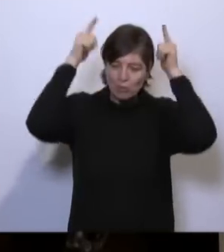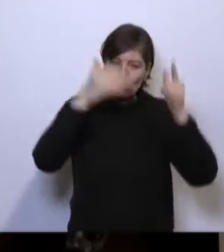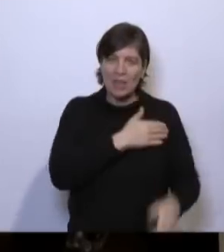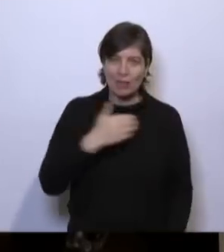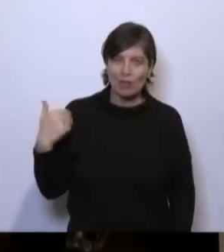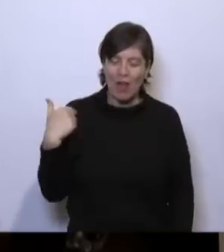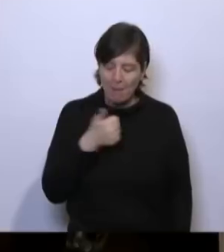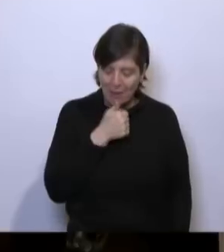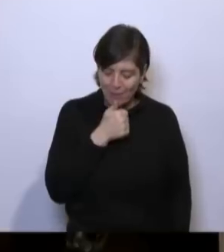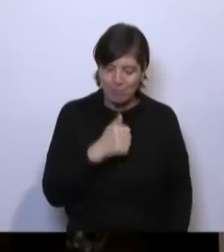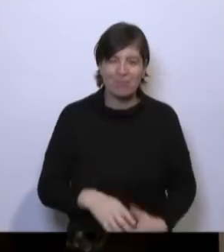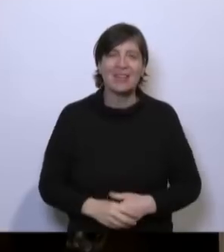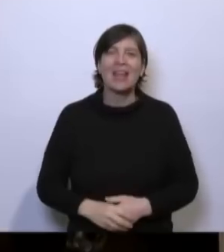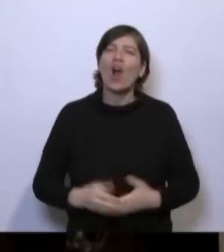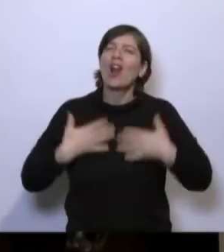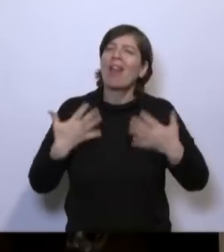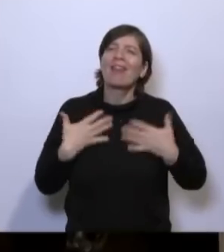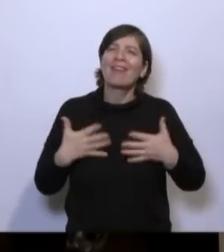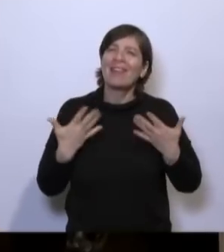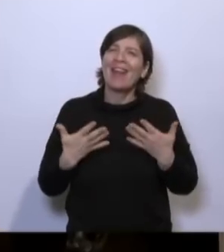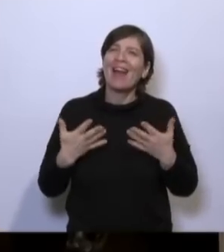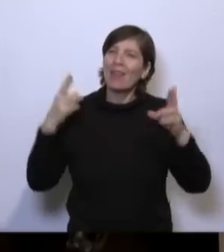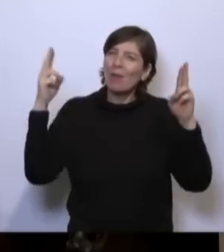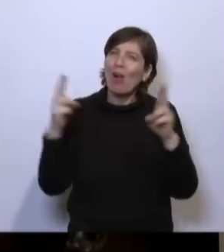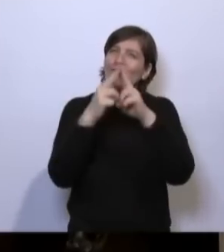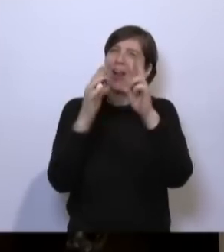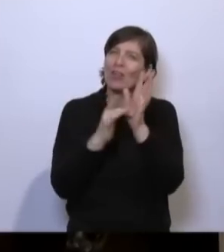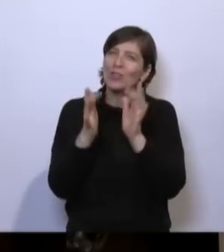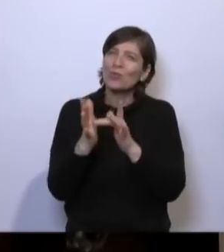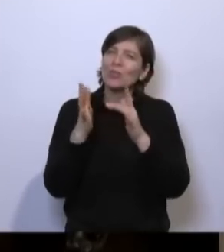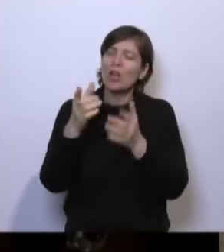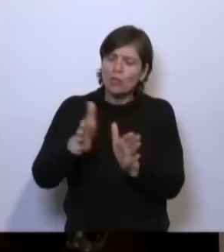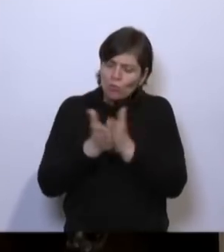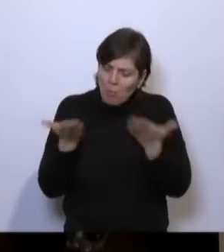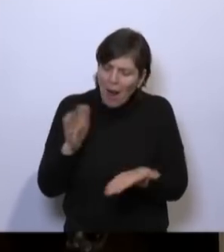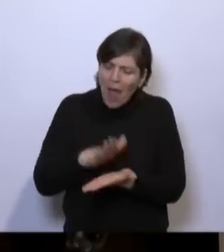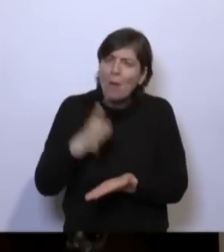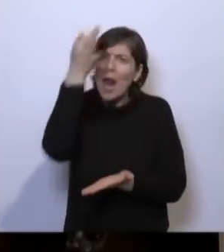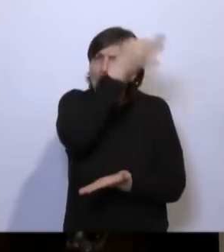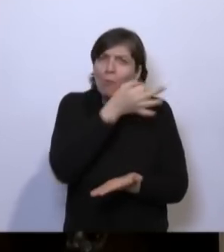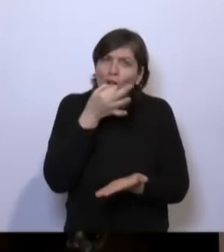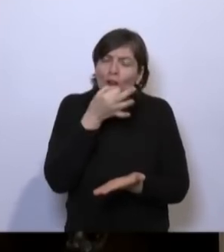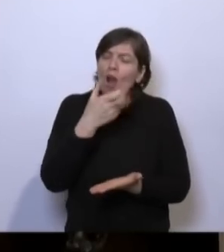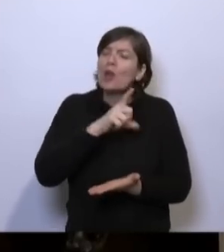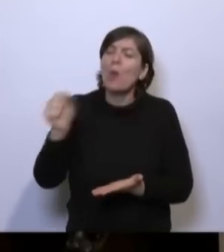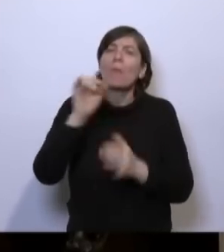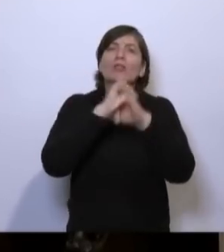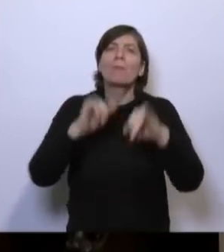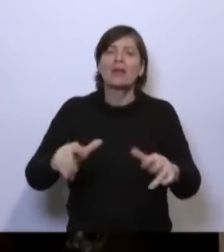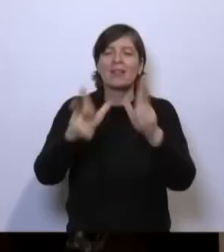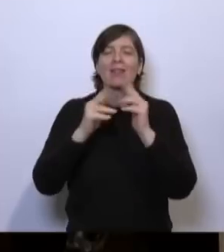Santo. Con la alegría de habernos encontrado con Jesús en su palabra y en la Eucaristía, nos vamos en